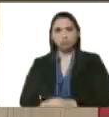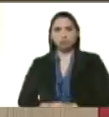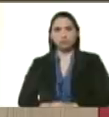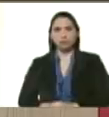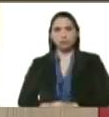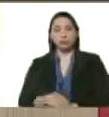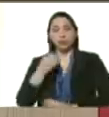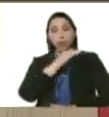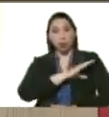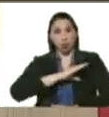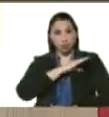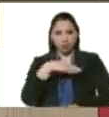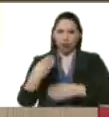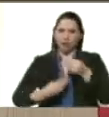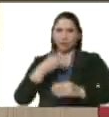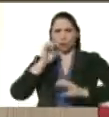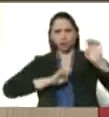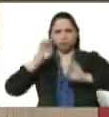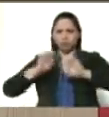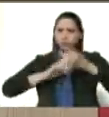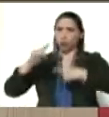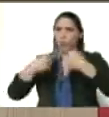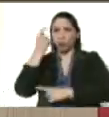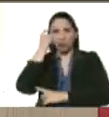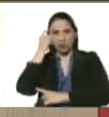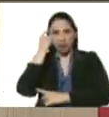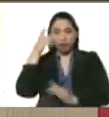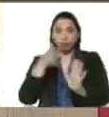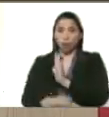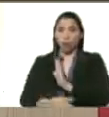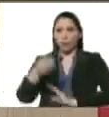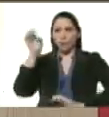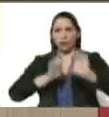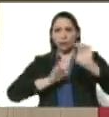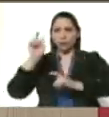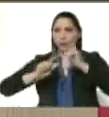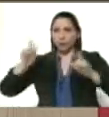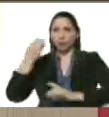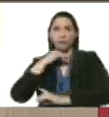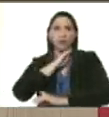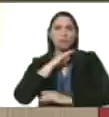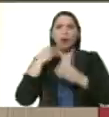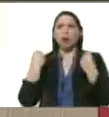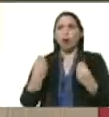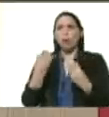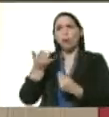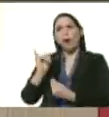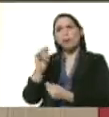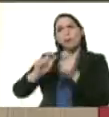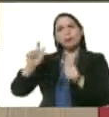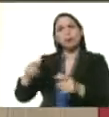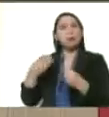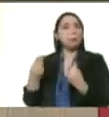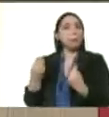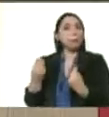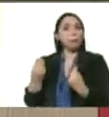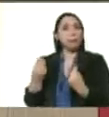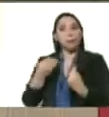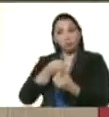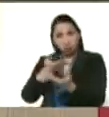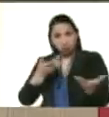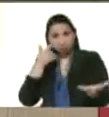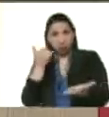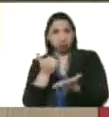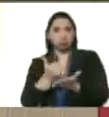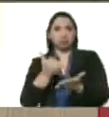la comisión hacemos una evaluación diaria sobre la evaluación de los pacientes, cómo se encuentran los pacientes, si ustedes pueden